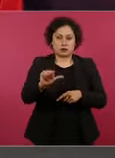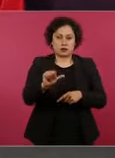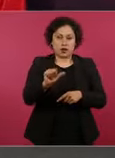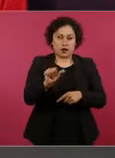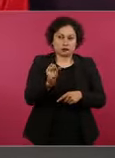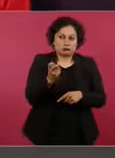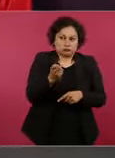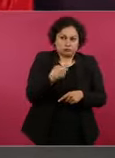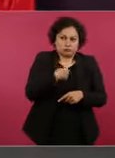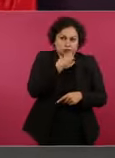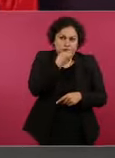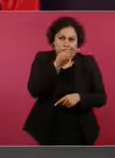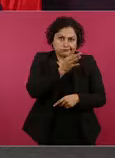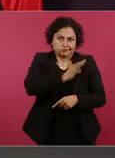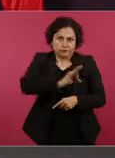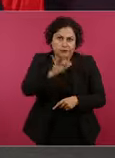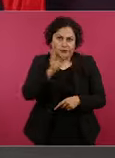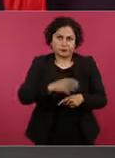decir.